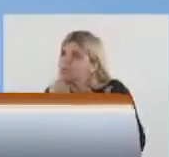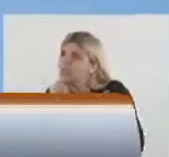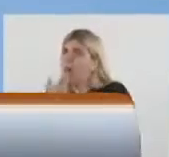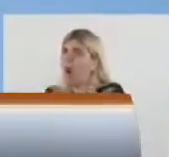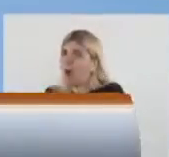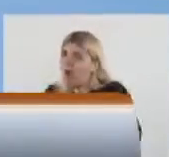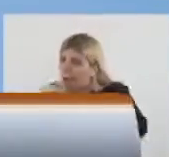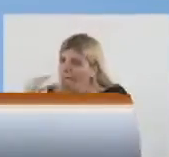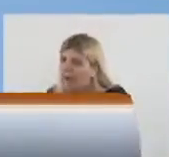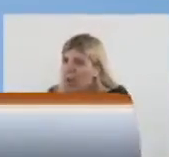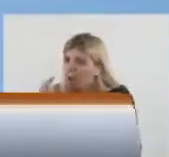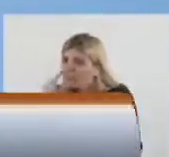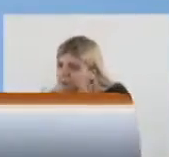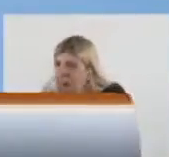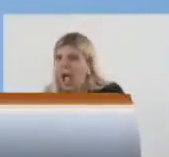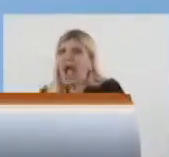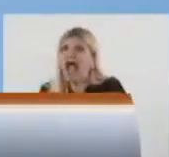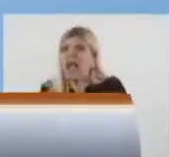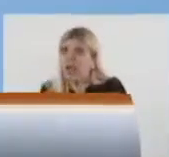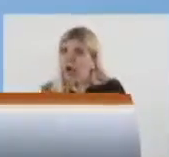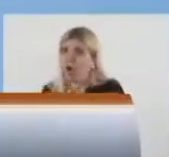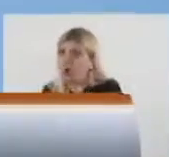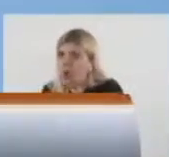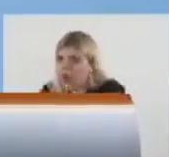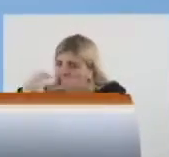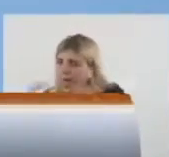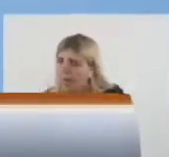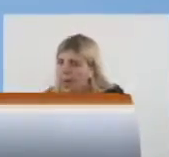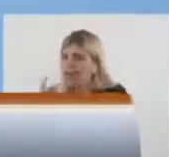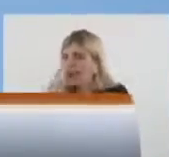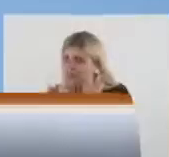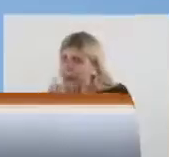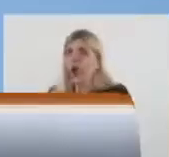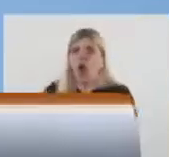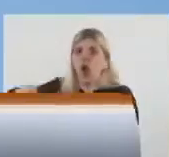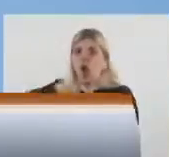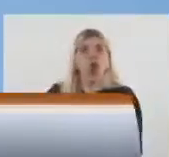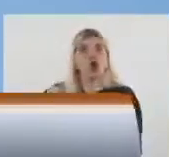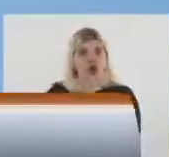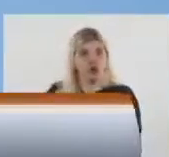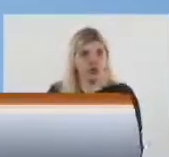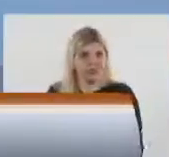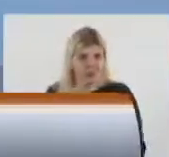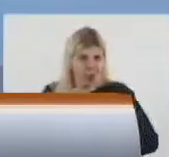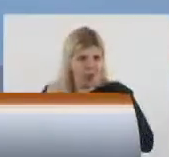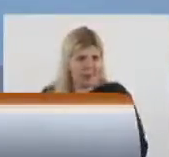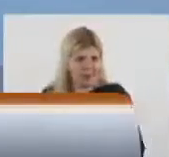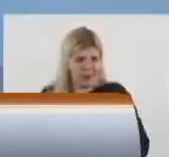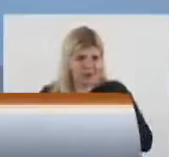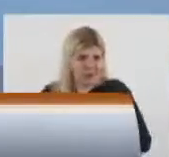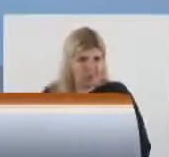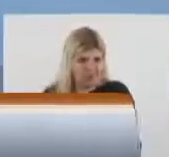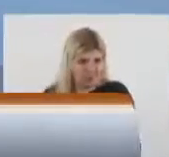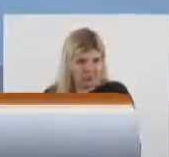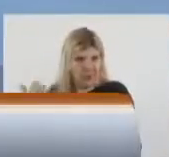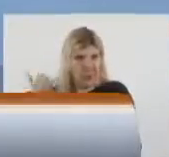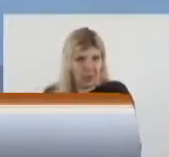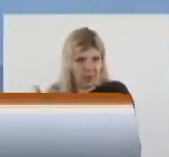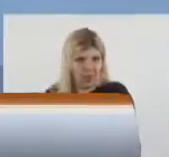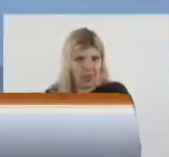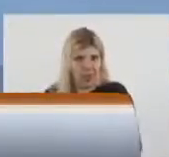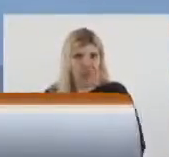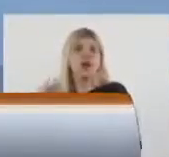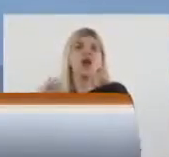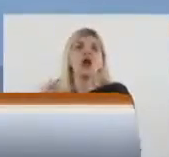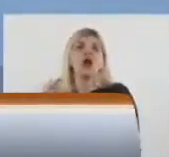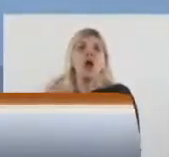producción y de la calidad de la vacuna que nosotros estamos muy convencidos que que es muy